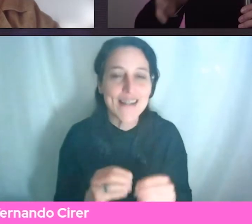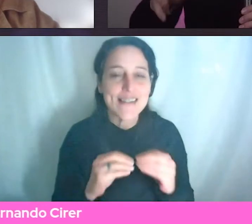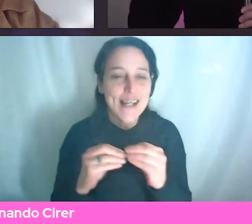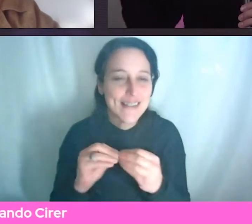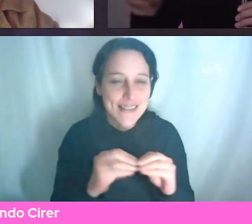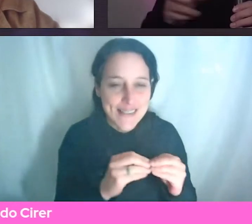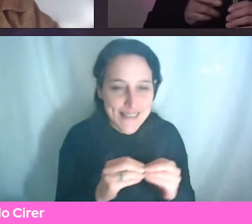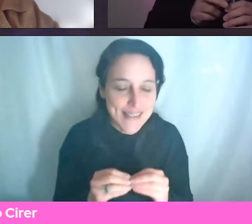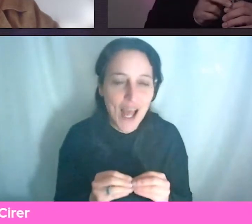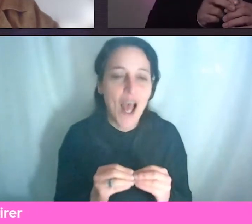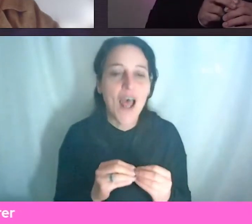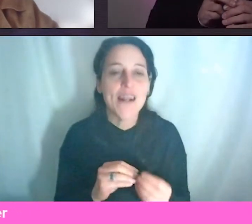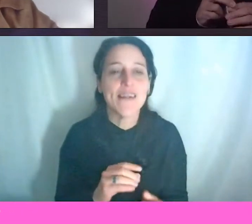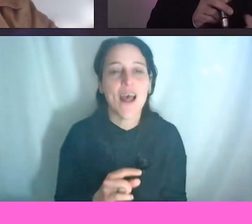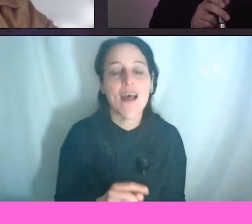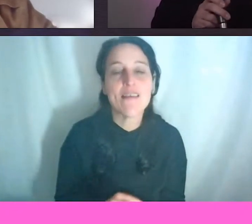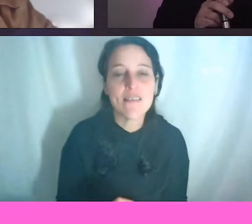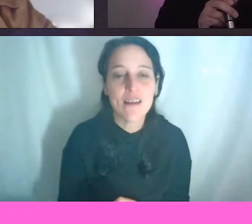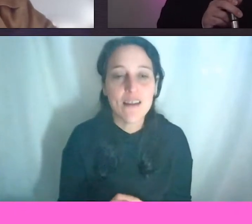Bolivia, Argentina y Paraguay.